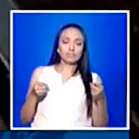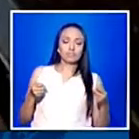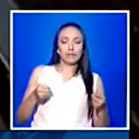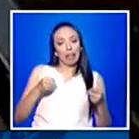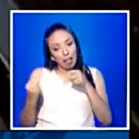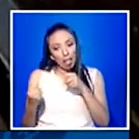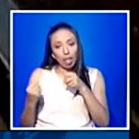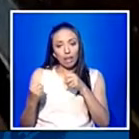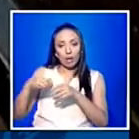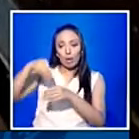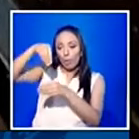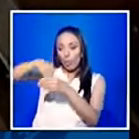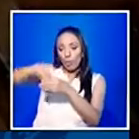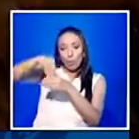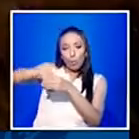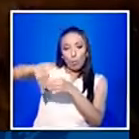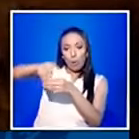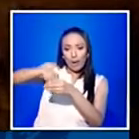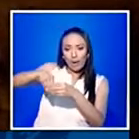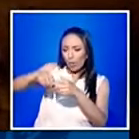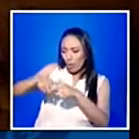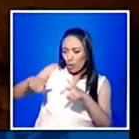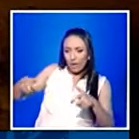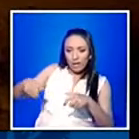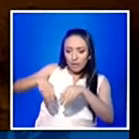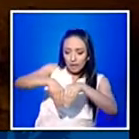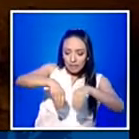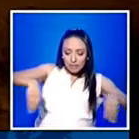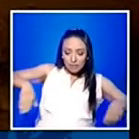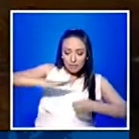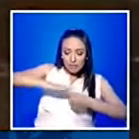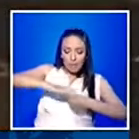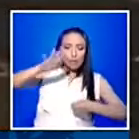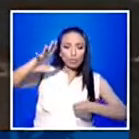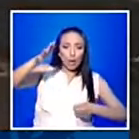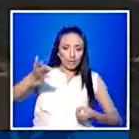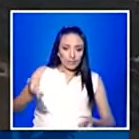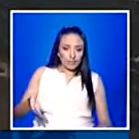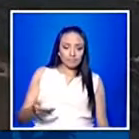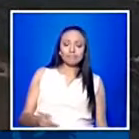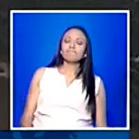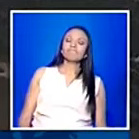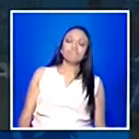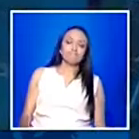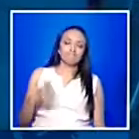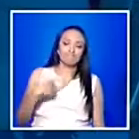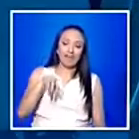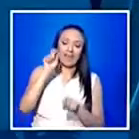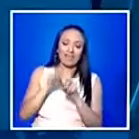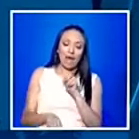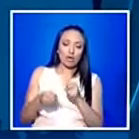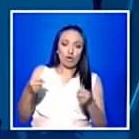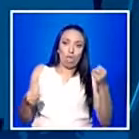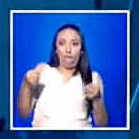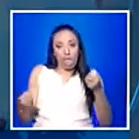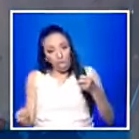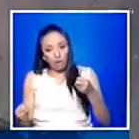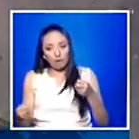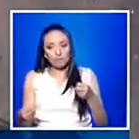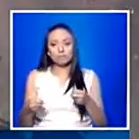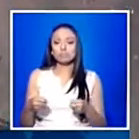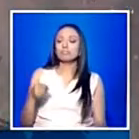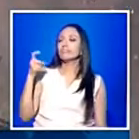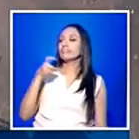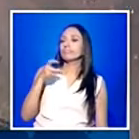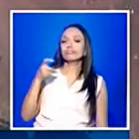en un hueco de gran magnitud generado por la falta de la tapa de una canaleta. El vehículo tuvo un daño en la barra estabilizadora y debió